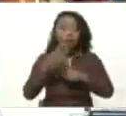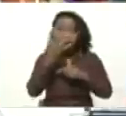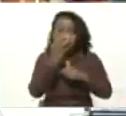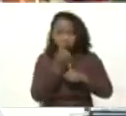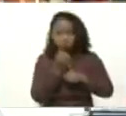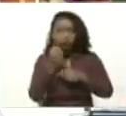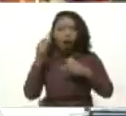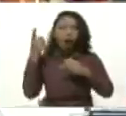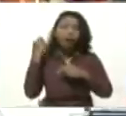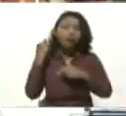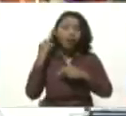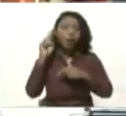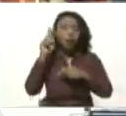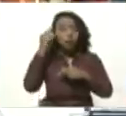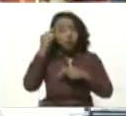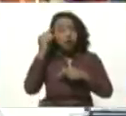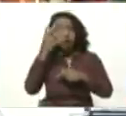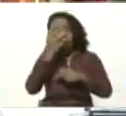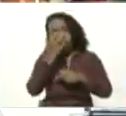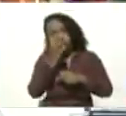Ayer tuvimos un día triste.